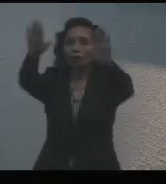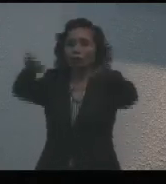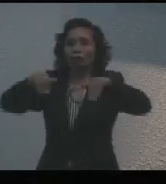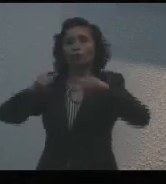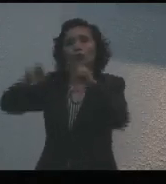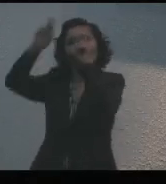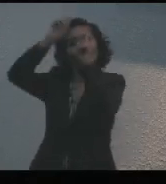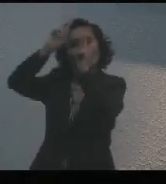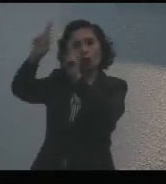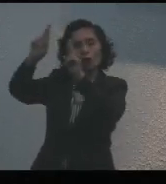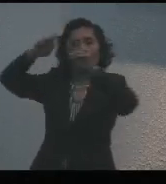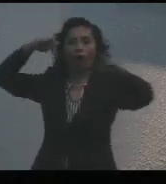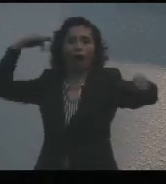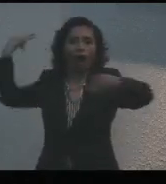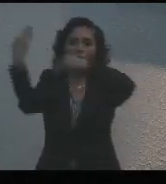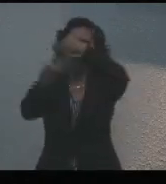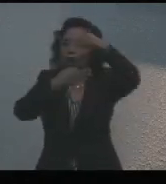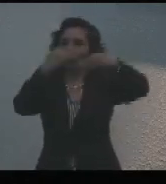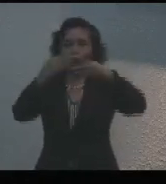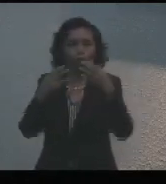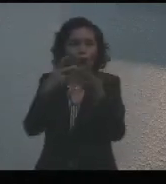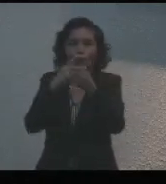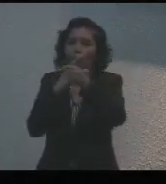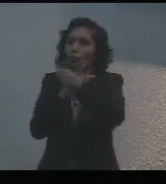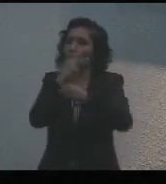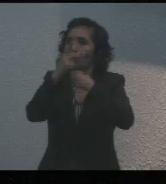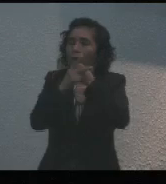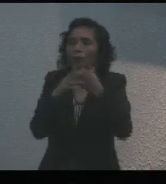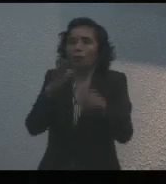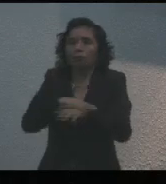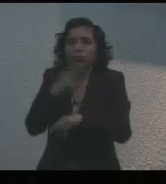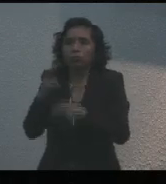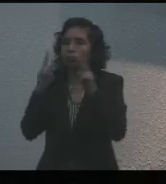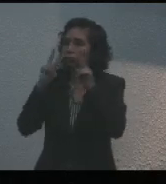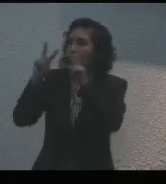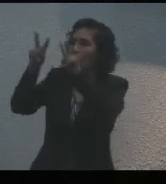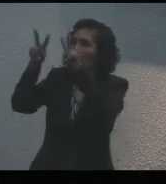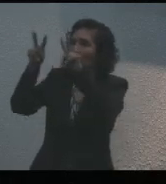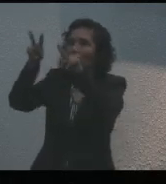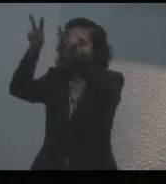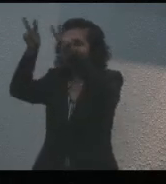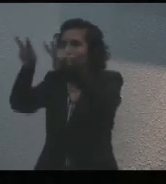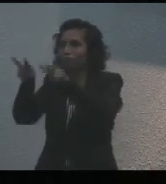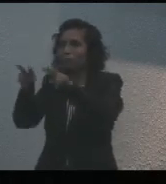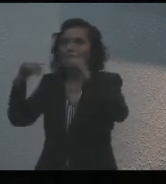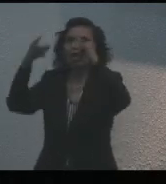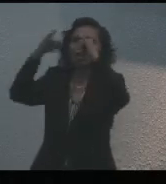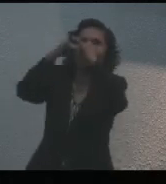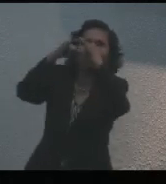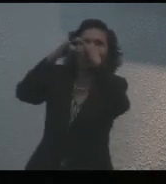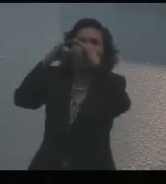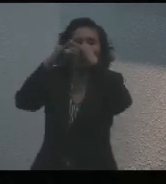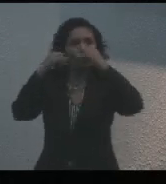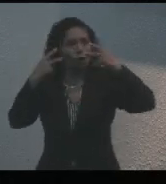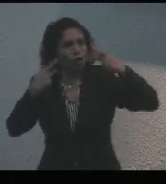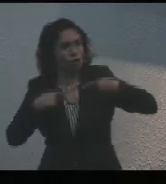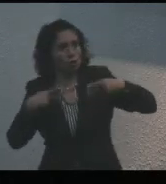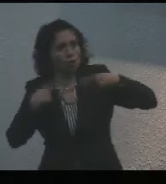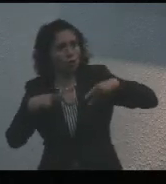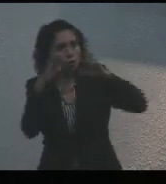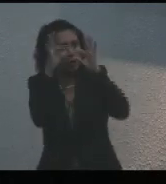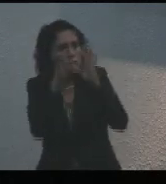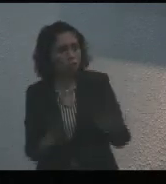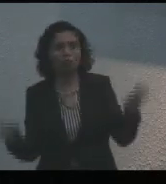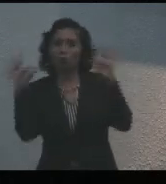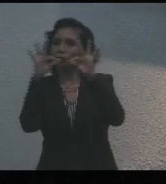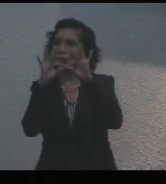homenaje a todos los símbolos patrios, pues en este lugar se observan los nombres de instituciones y personajes claves para